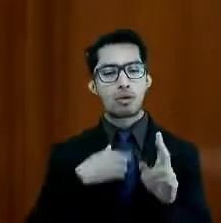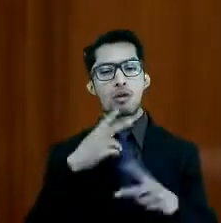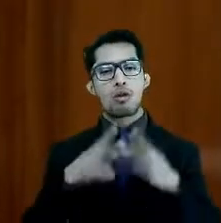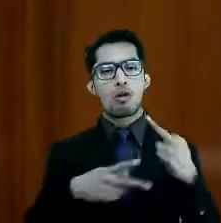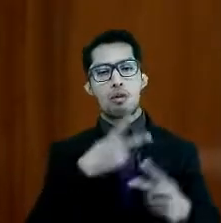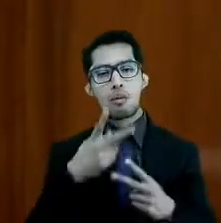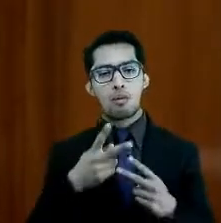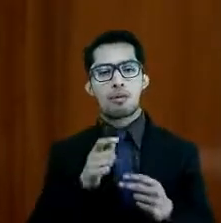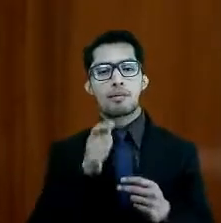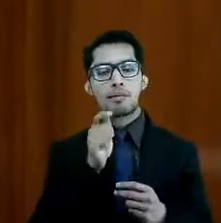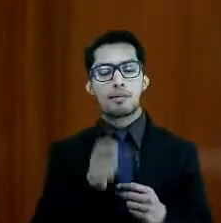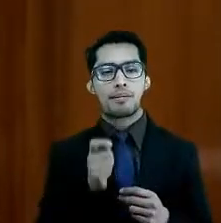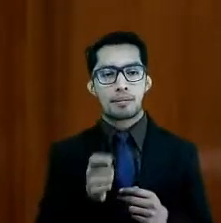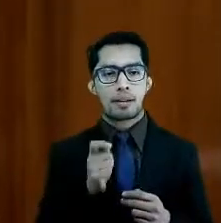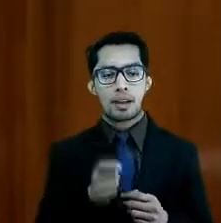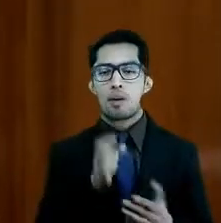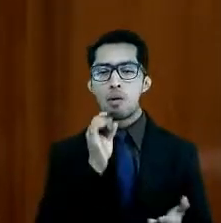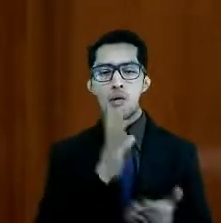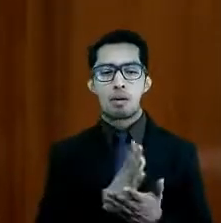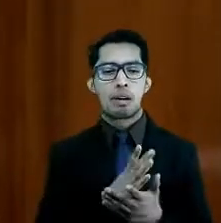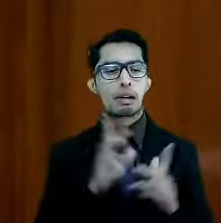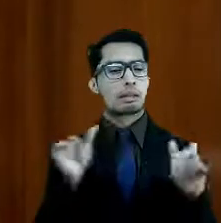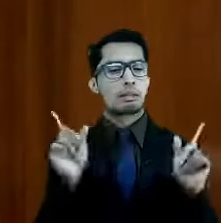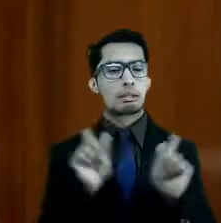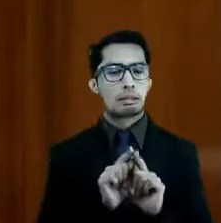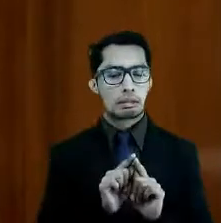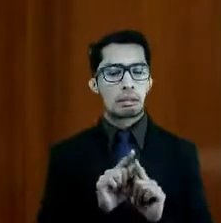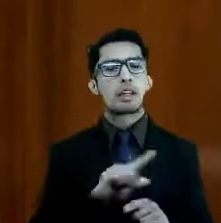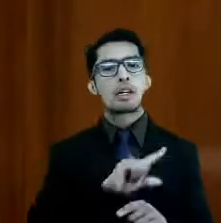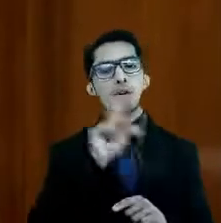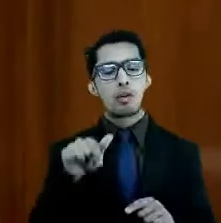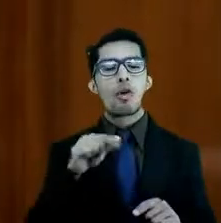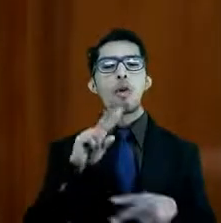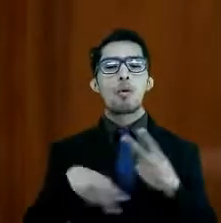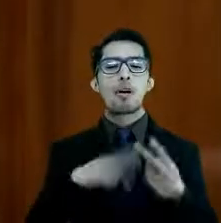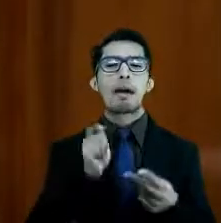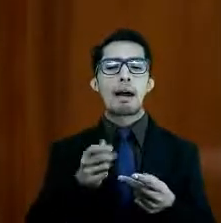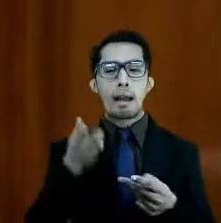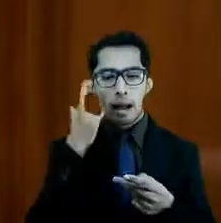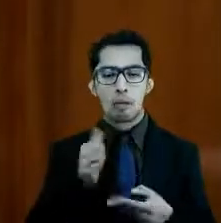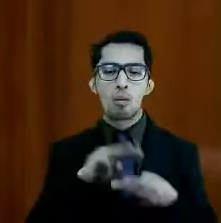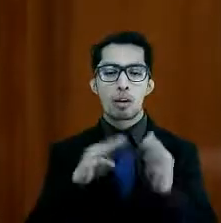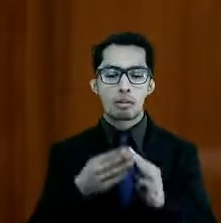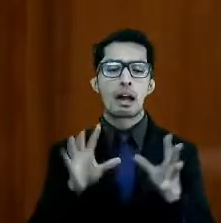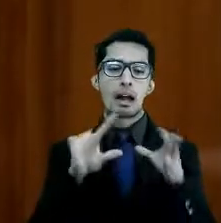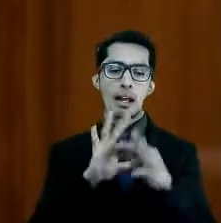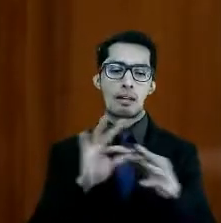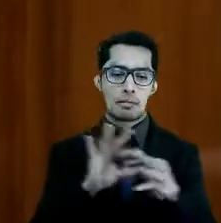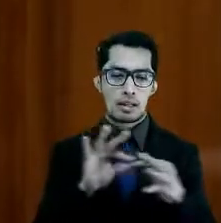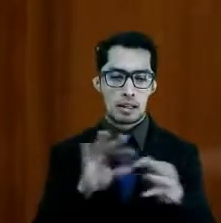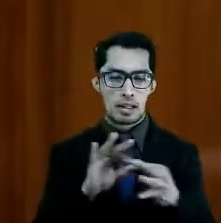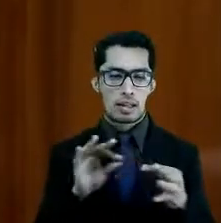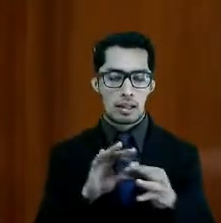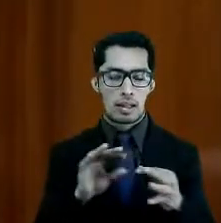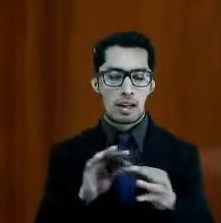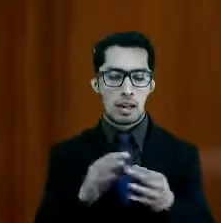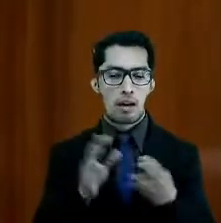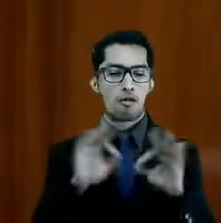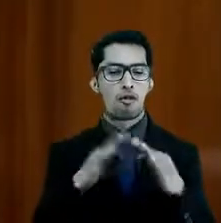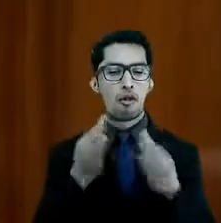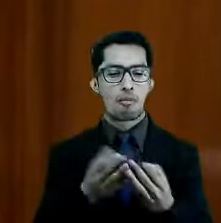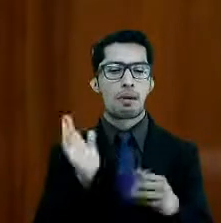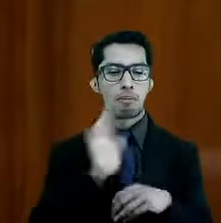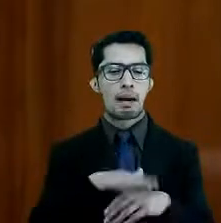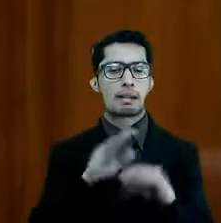a ver exclusivamente en un resumen y hacer una explicación de motivos, diría yo, de una forma